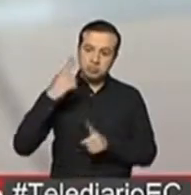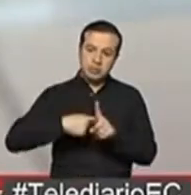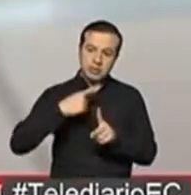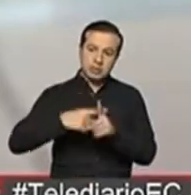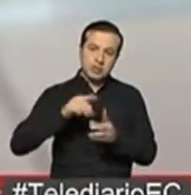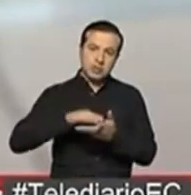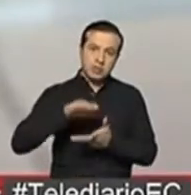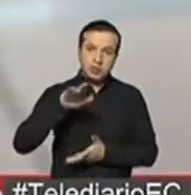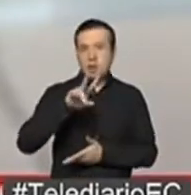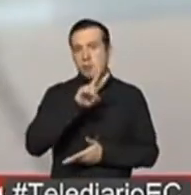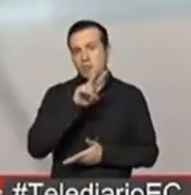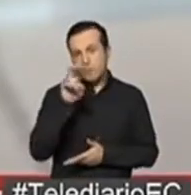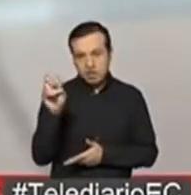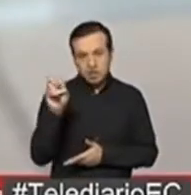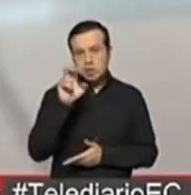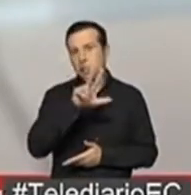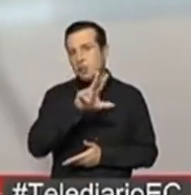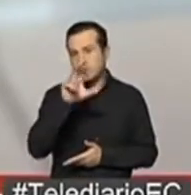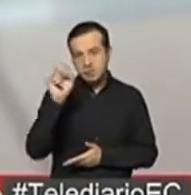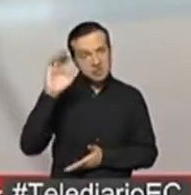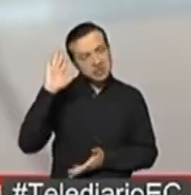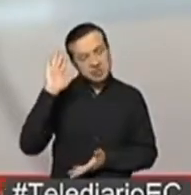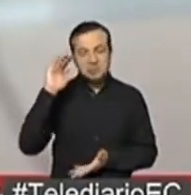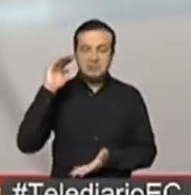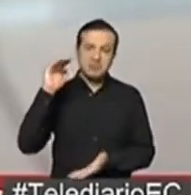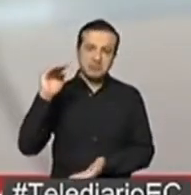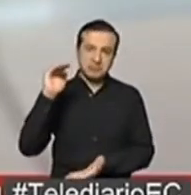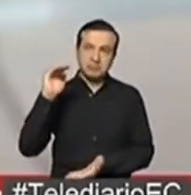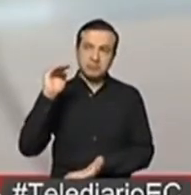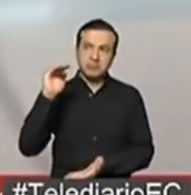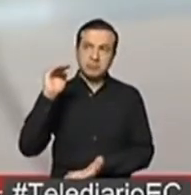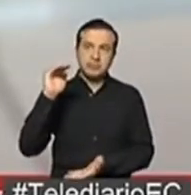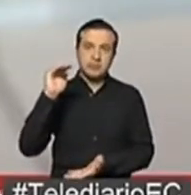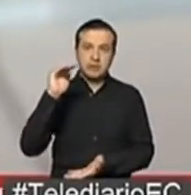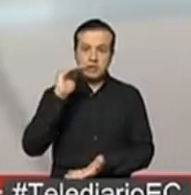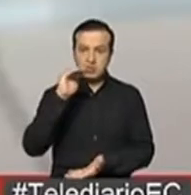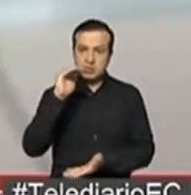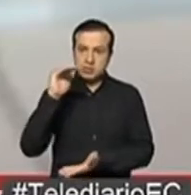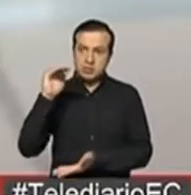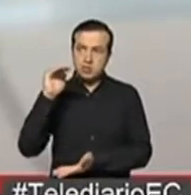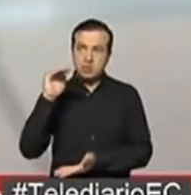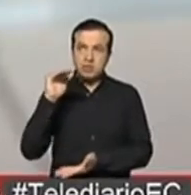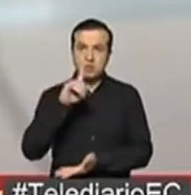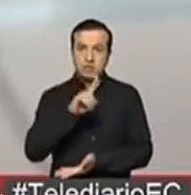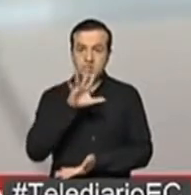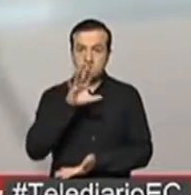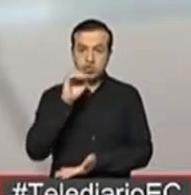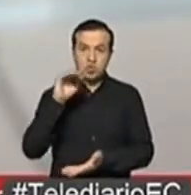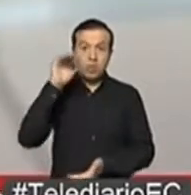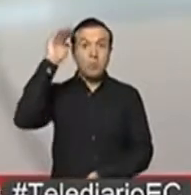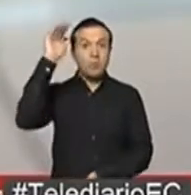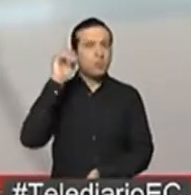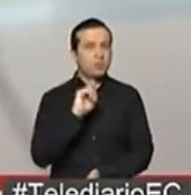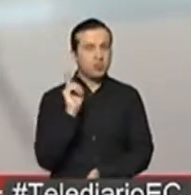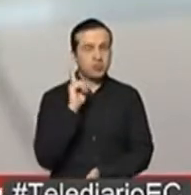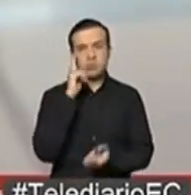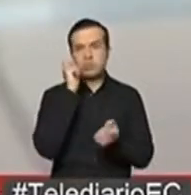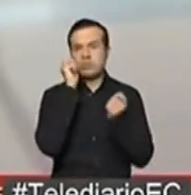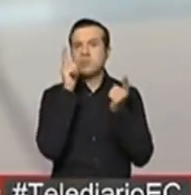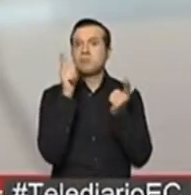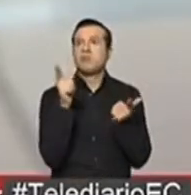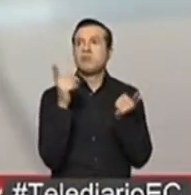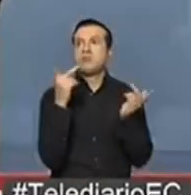digamos 20 digamos 30 ya se hace un medio pero no puedes consumir 150 ya